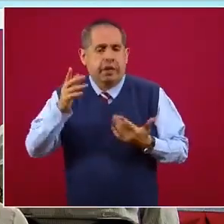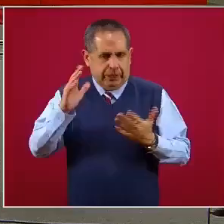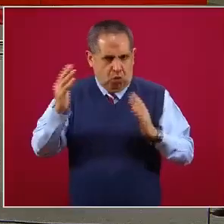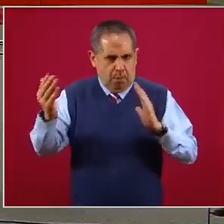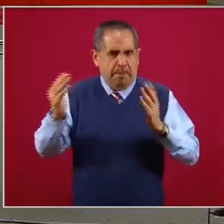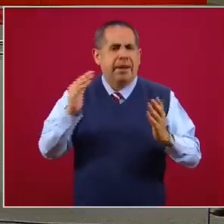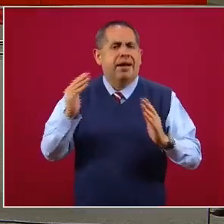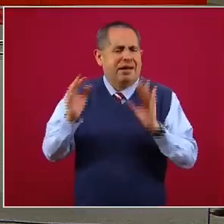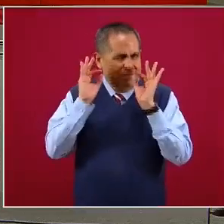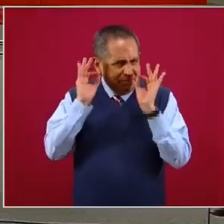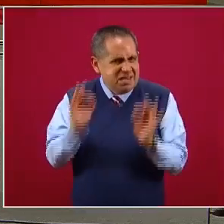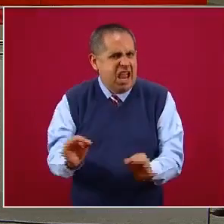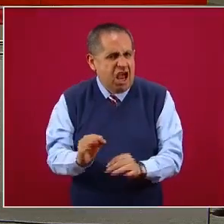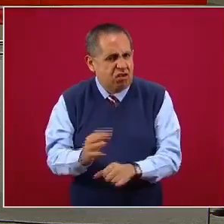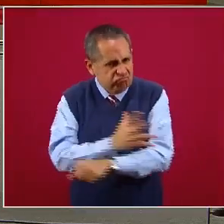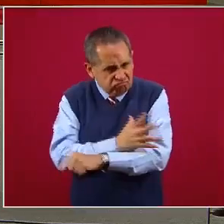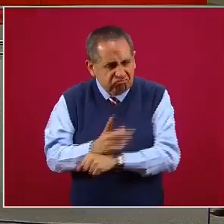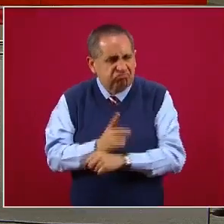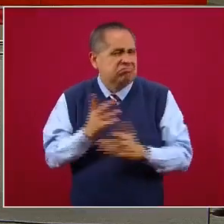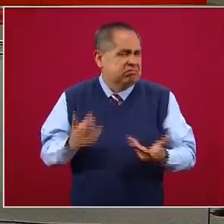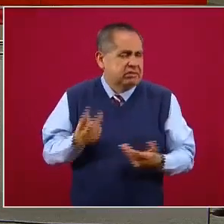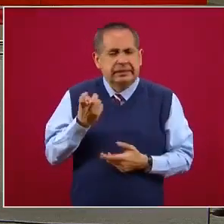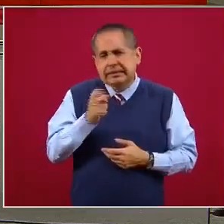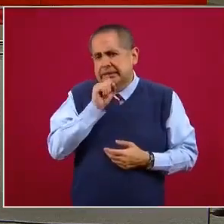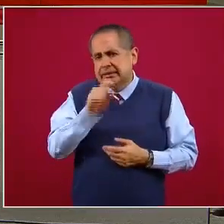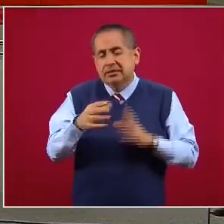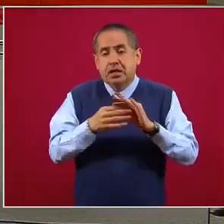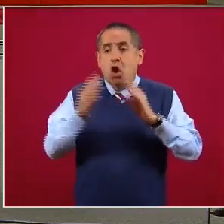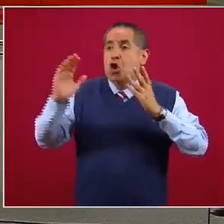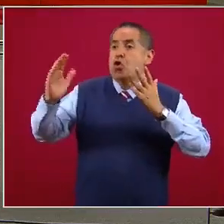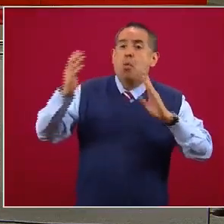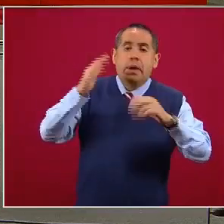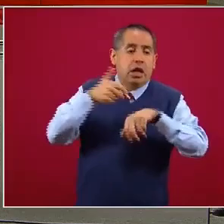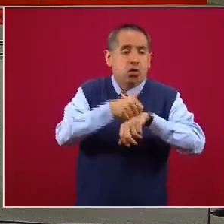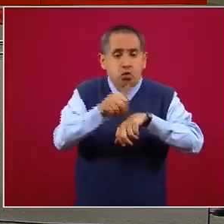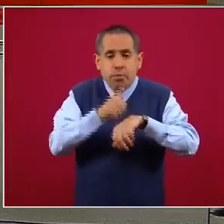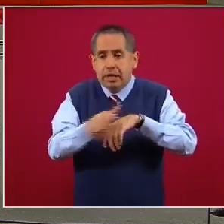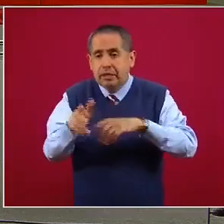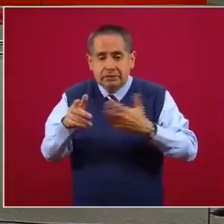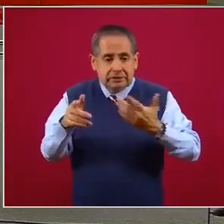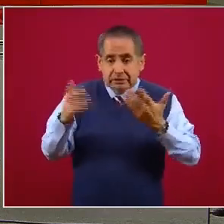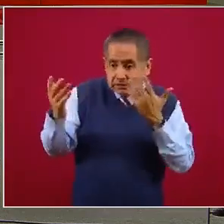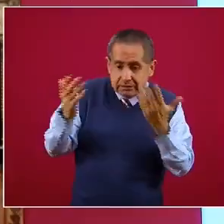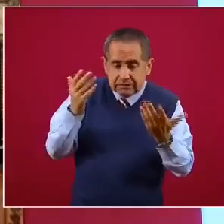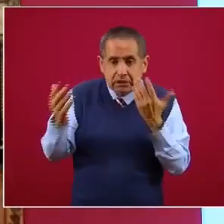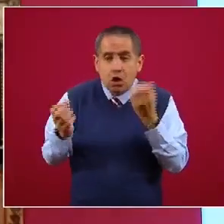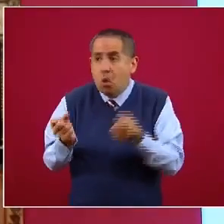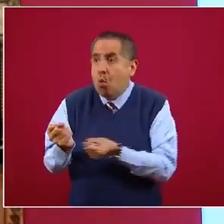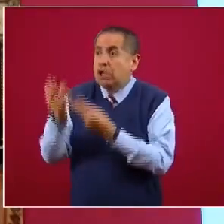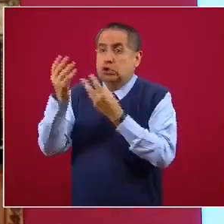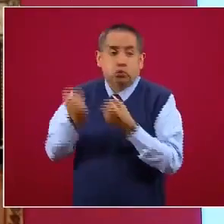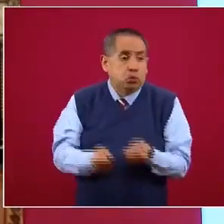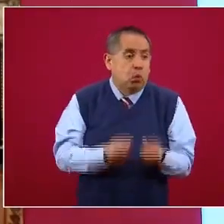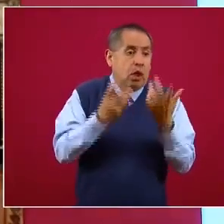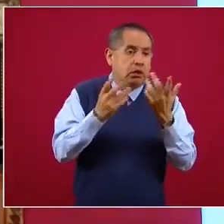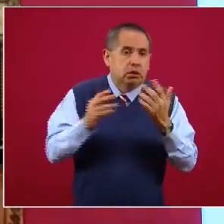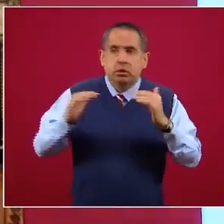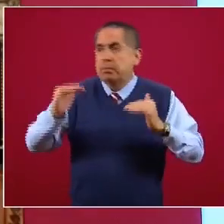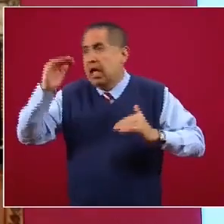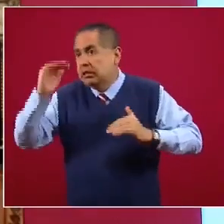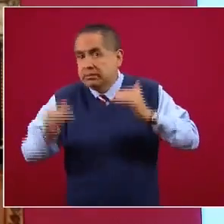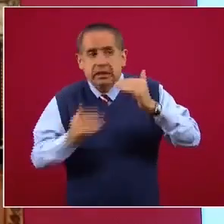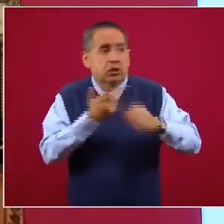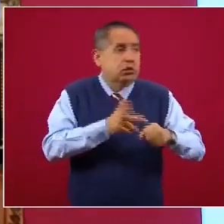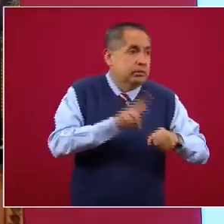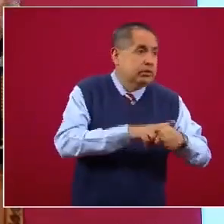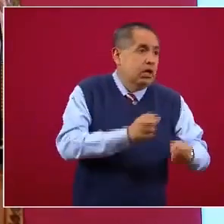porque lo hemos dicho en innumerables ocasiones, que las comparaciones numéricas directas, el número de casos, el número de